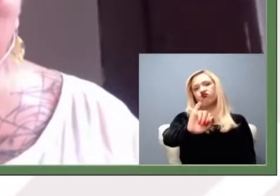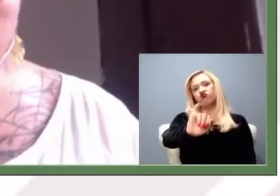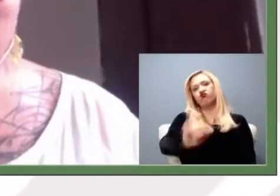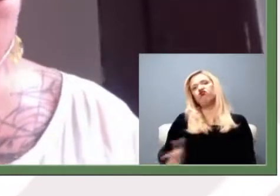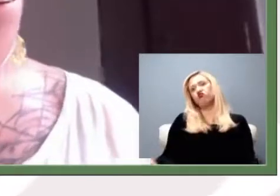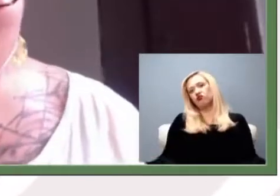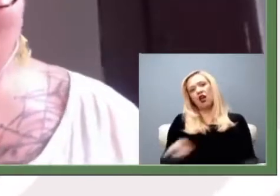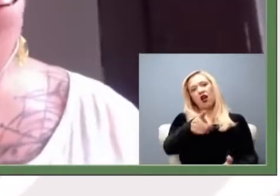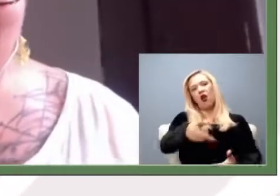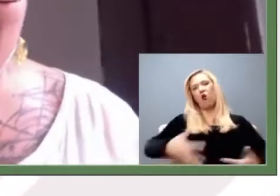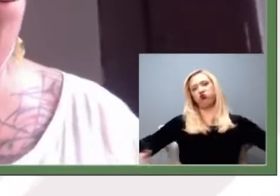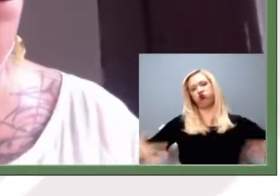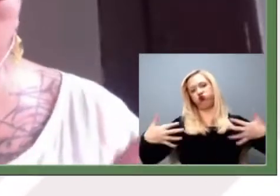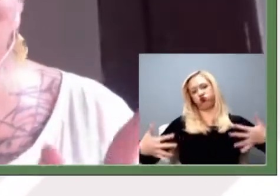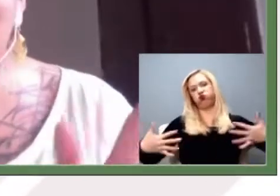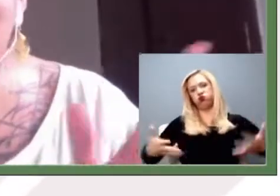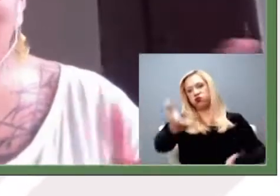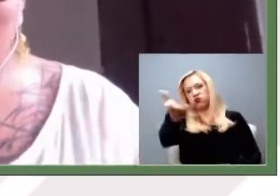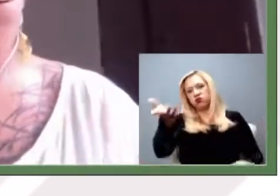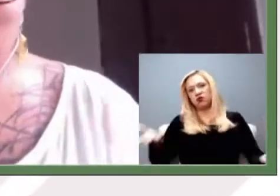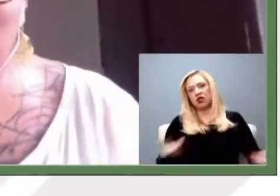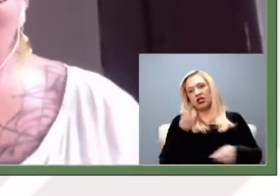médica, nutricionista,